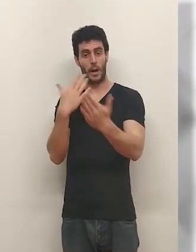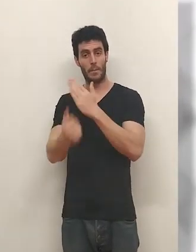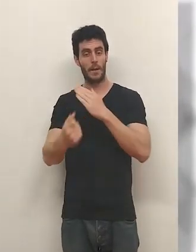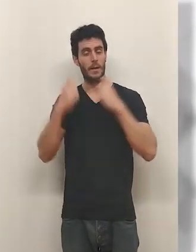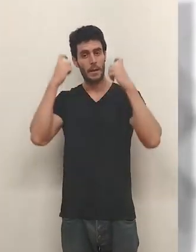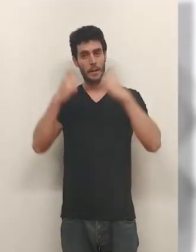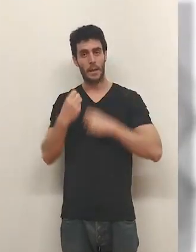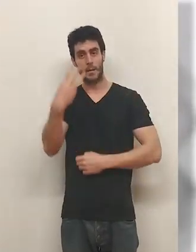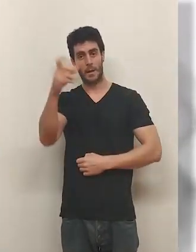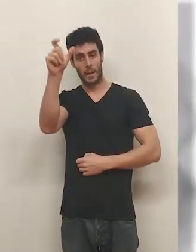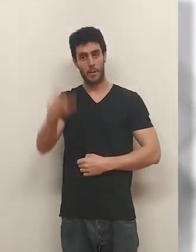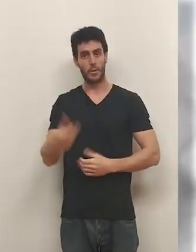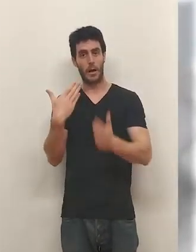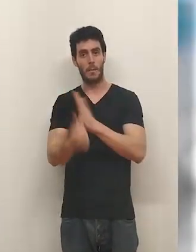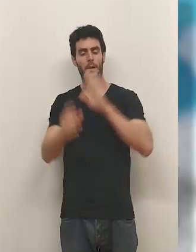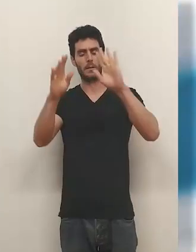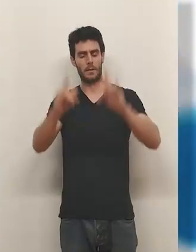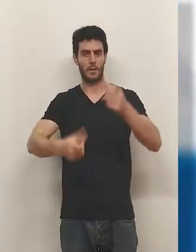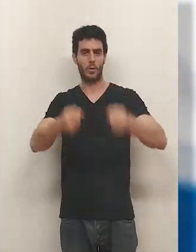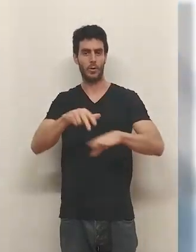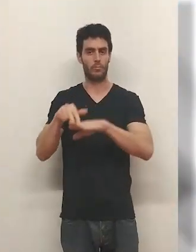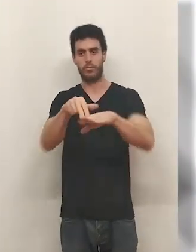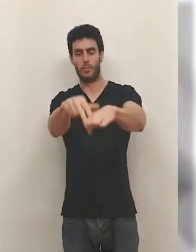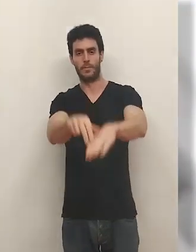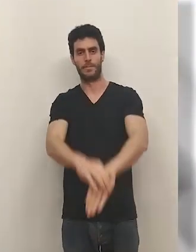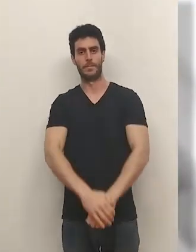mientras que un tercer implicado se ha dado a la fuga en coche.